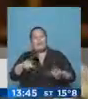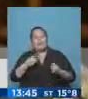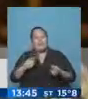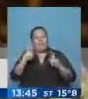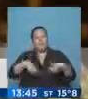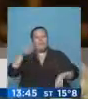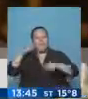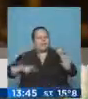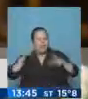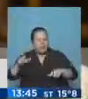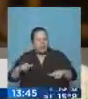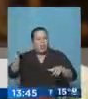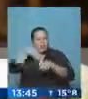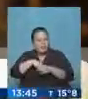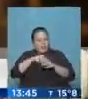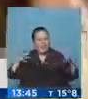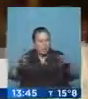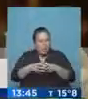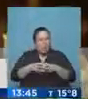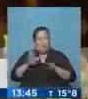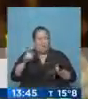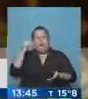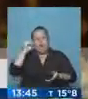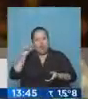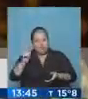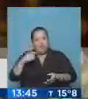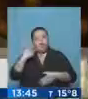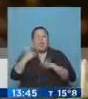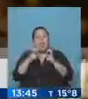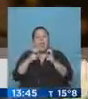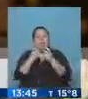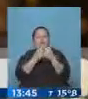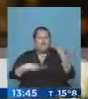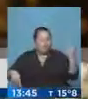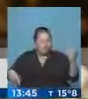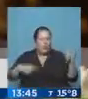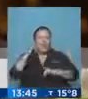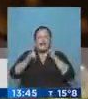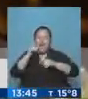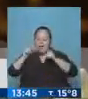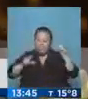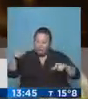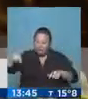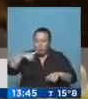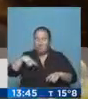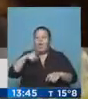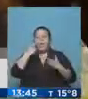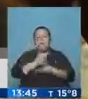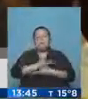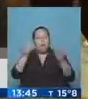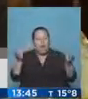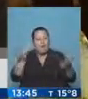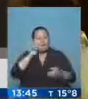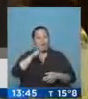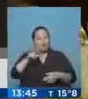un montón de gente que es parte de ese sector y por ahí ni siquiera lo sabía porque videojuego es muy amplio no sé explicar a la gente que para las muestras para